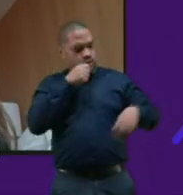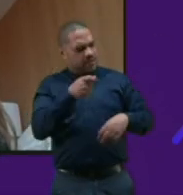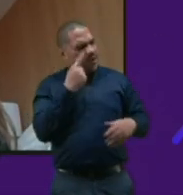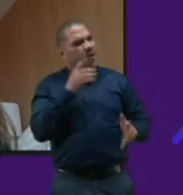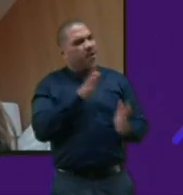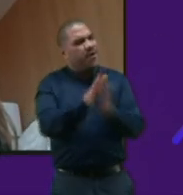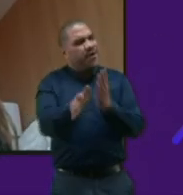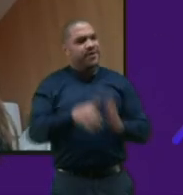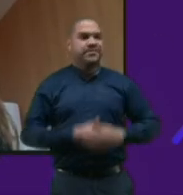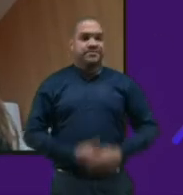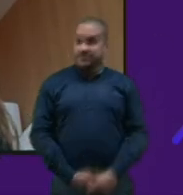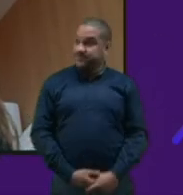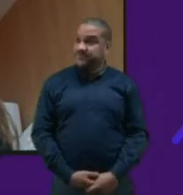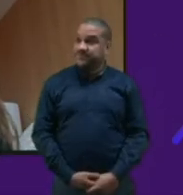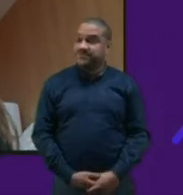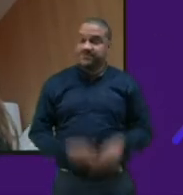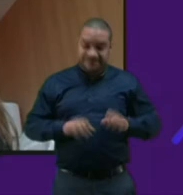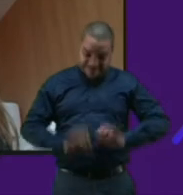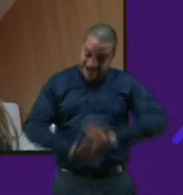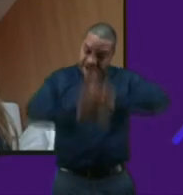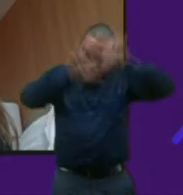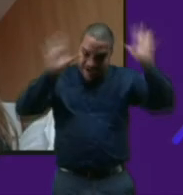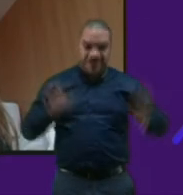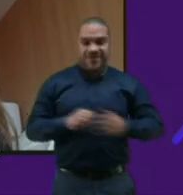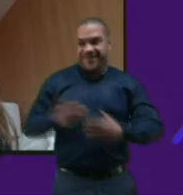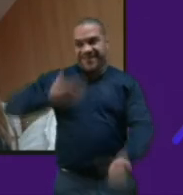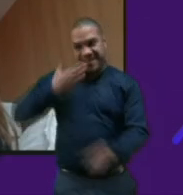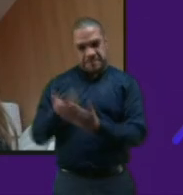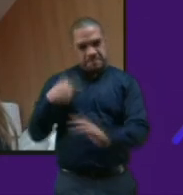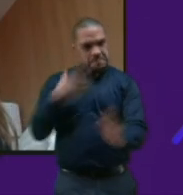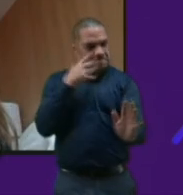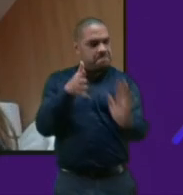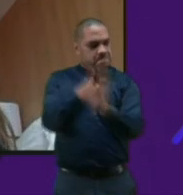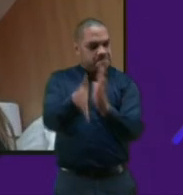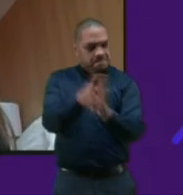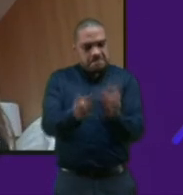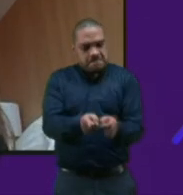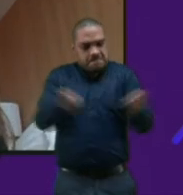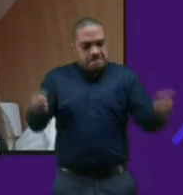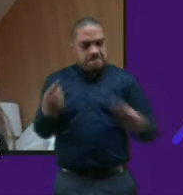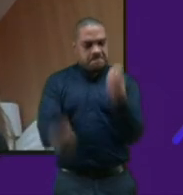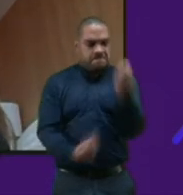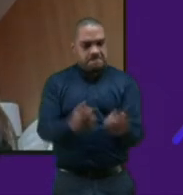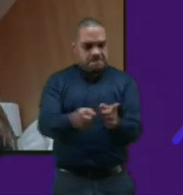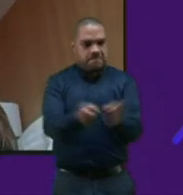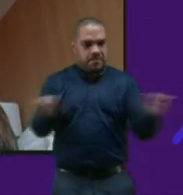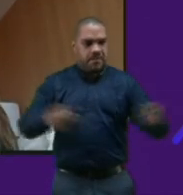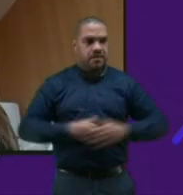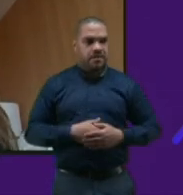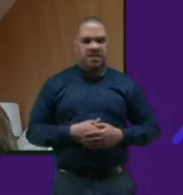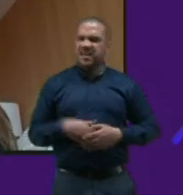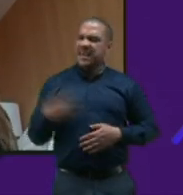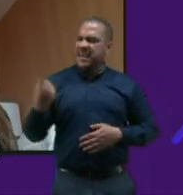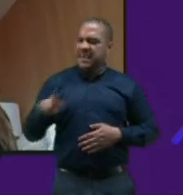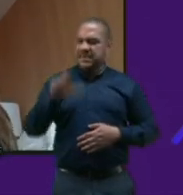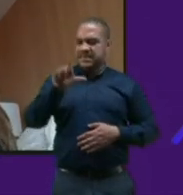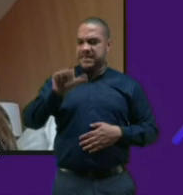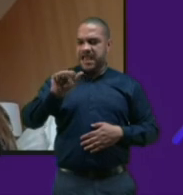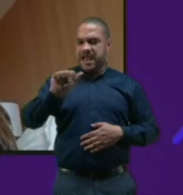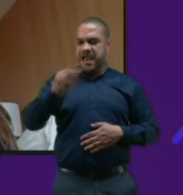Por supuesto, Carolina, gracias. Te cuento un poco más de detalle de lo que es la house, cómo fue